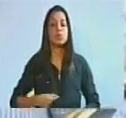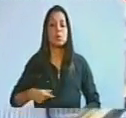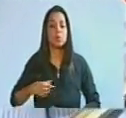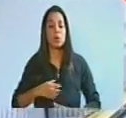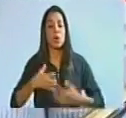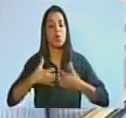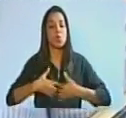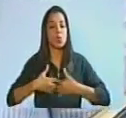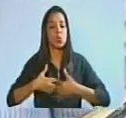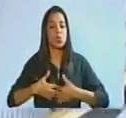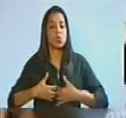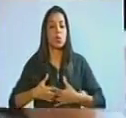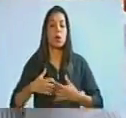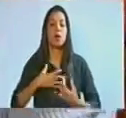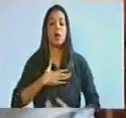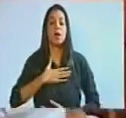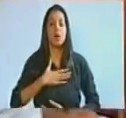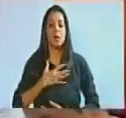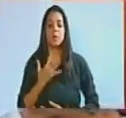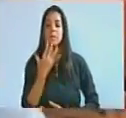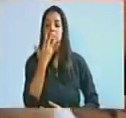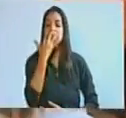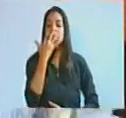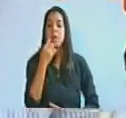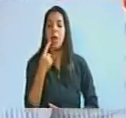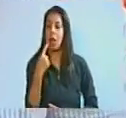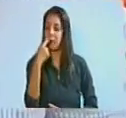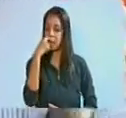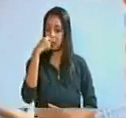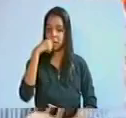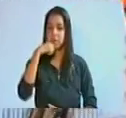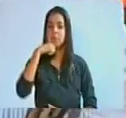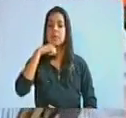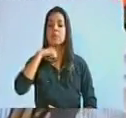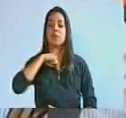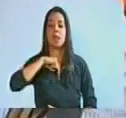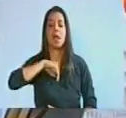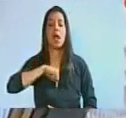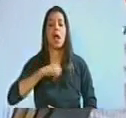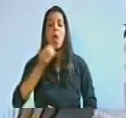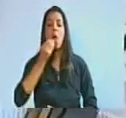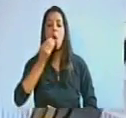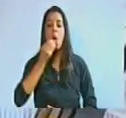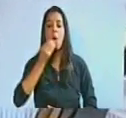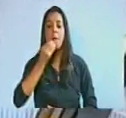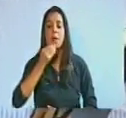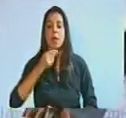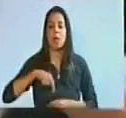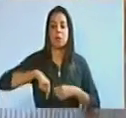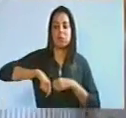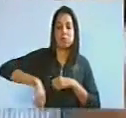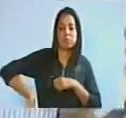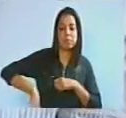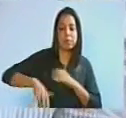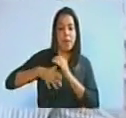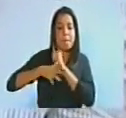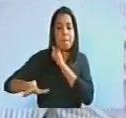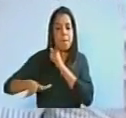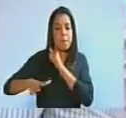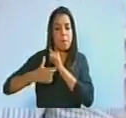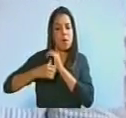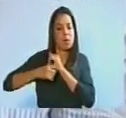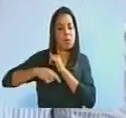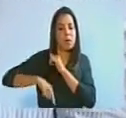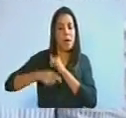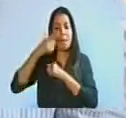para que esté vivo. Tú le puedes meter una sonda de comida y le puedes meter una sonda para sacarle los desechos, pero no se está